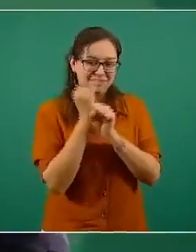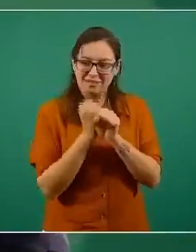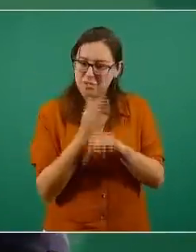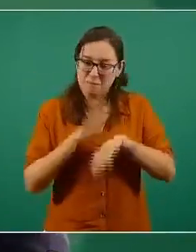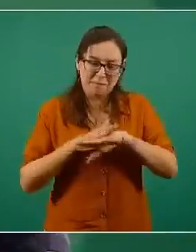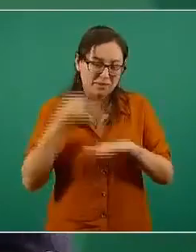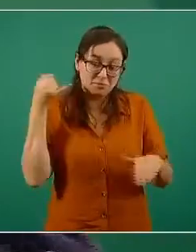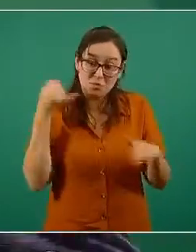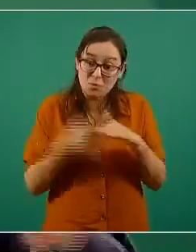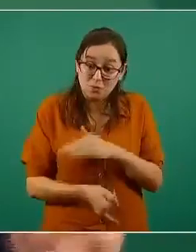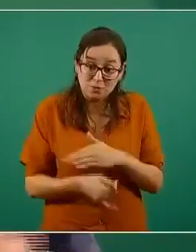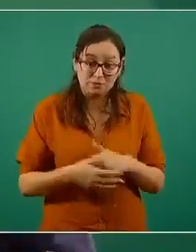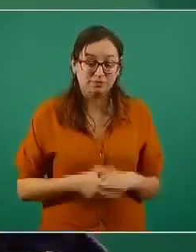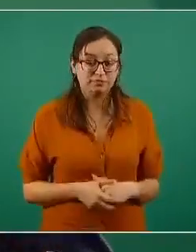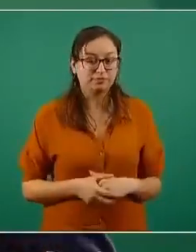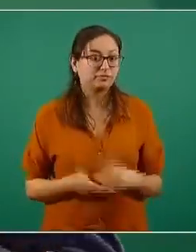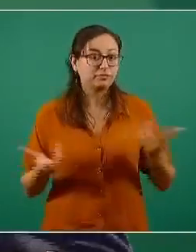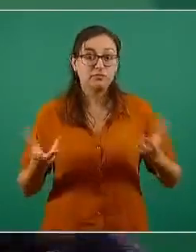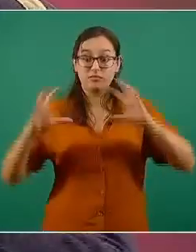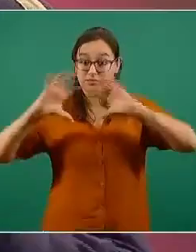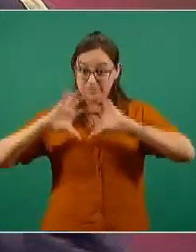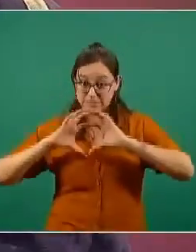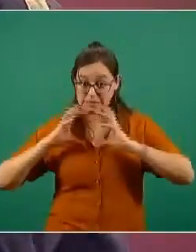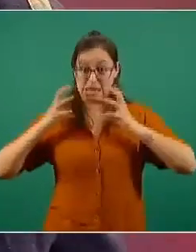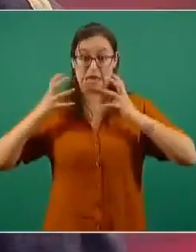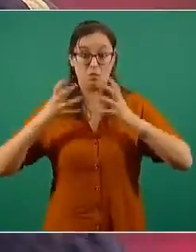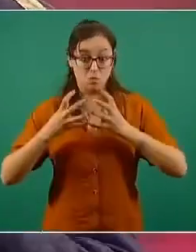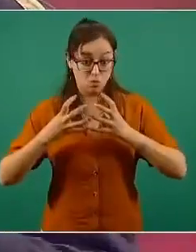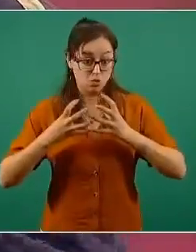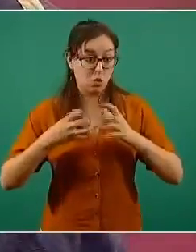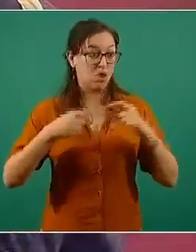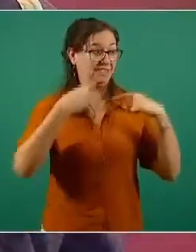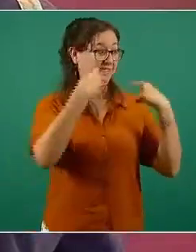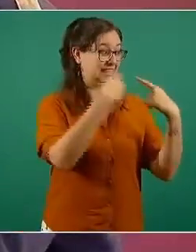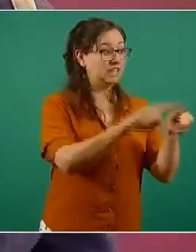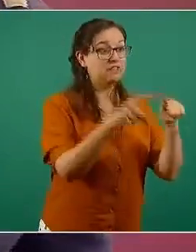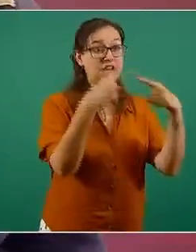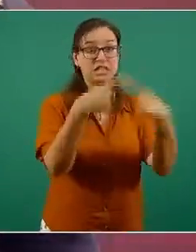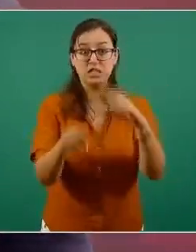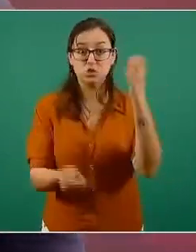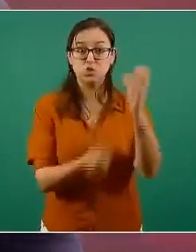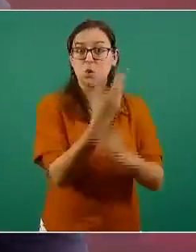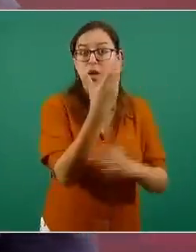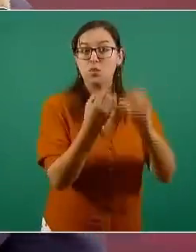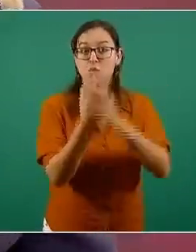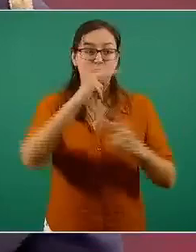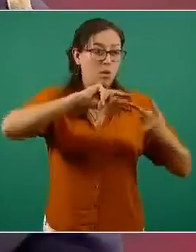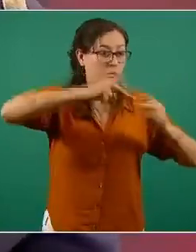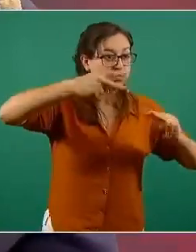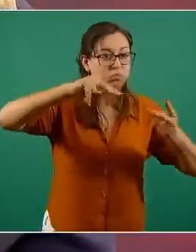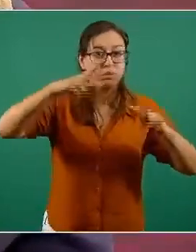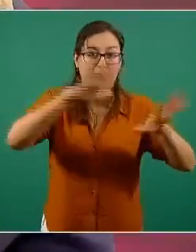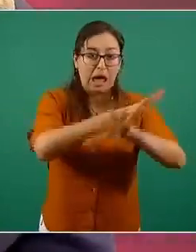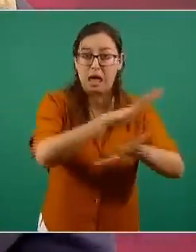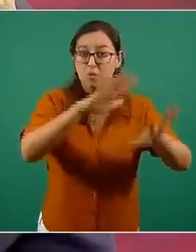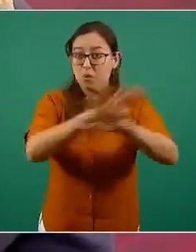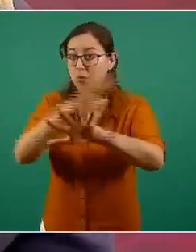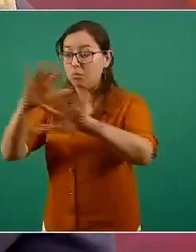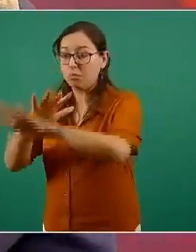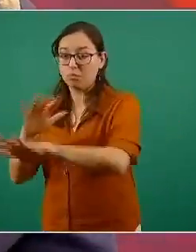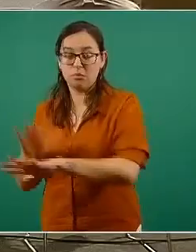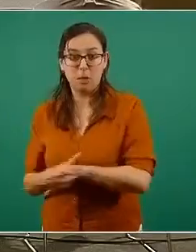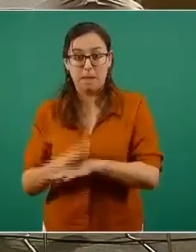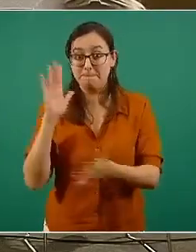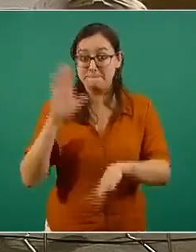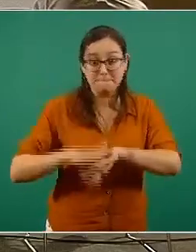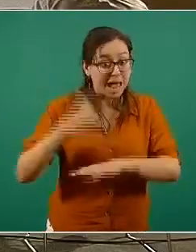más virulenta. De las cepas que se han descrito y definido a nivel global, tampoco se han encontrado diferencias en virulencia,